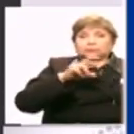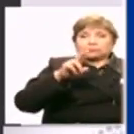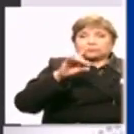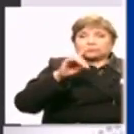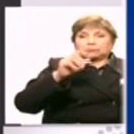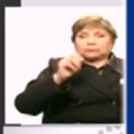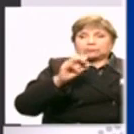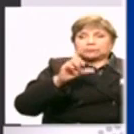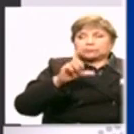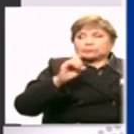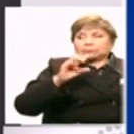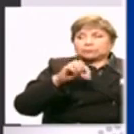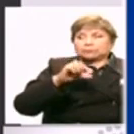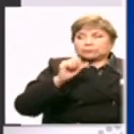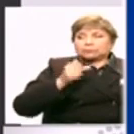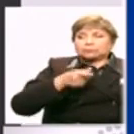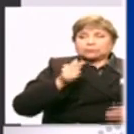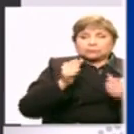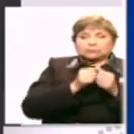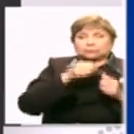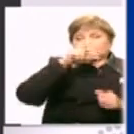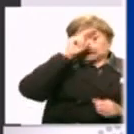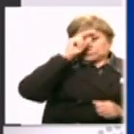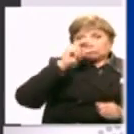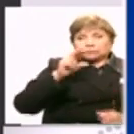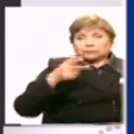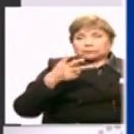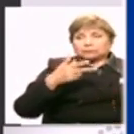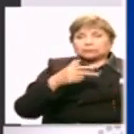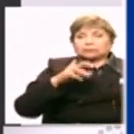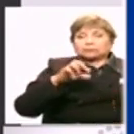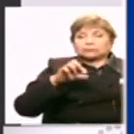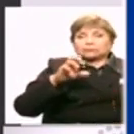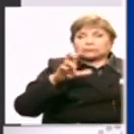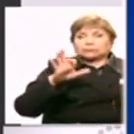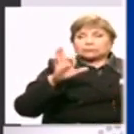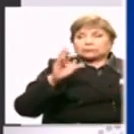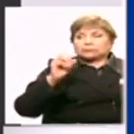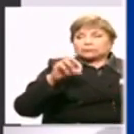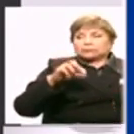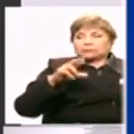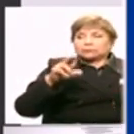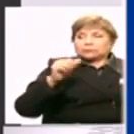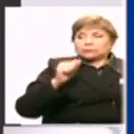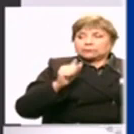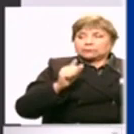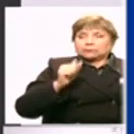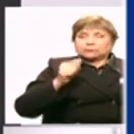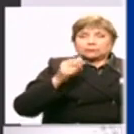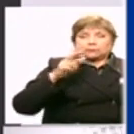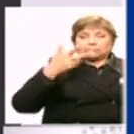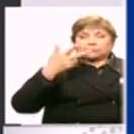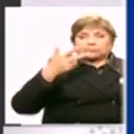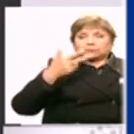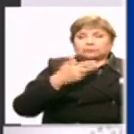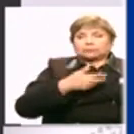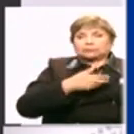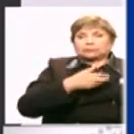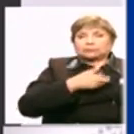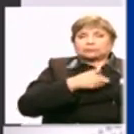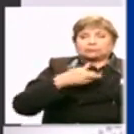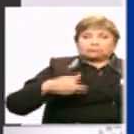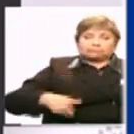la vacunación que tiene que ser urgente y necesaria, la reactivación económica y el tema, evidentemente, de educación para que puedan volver nuestros niños a